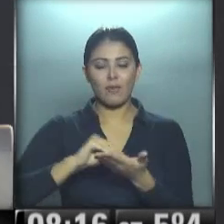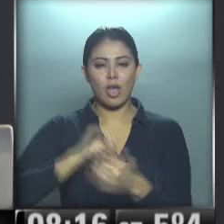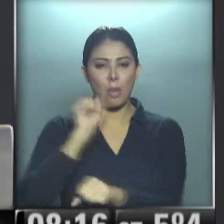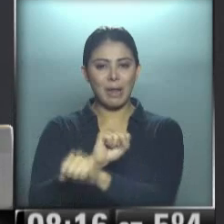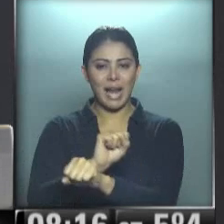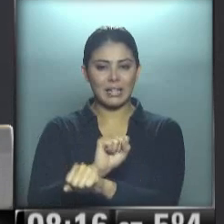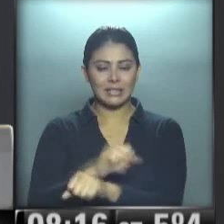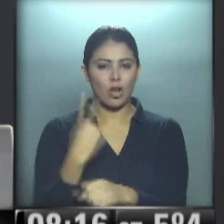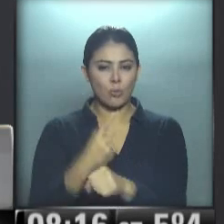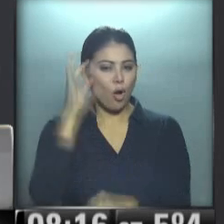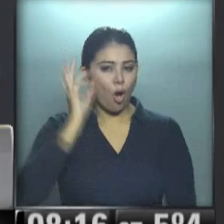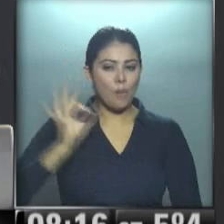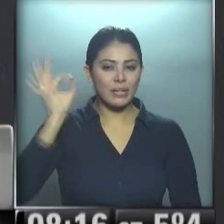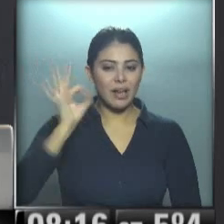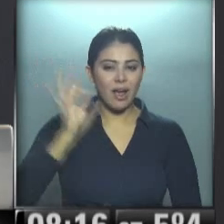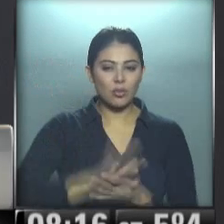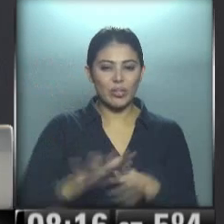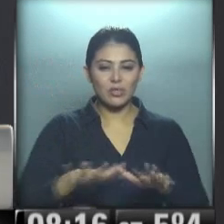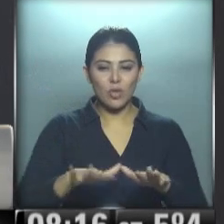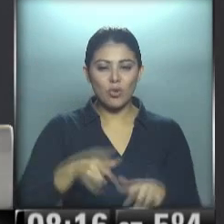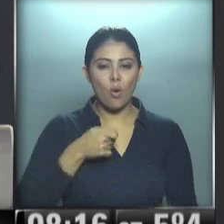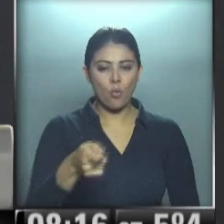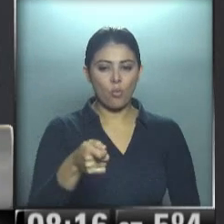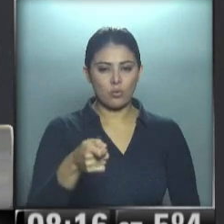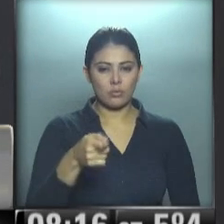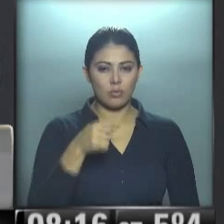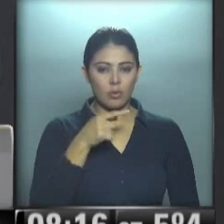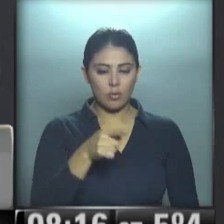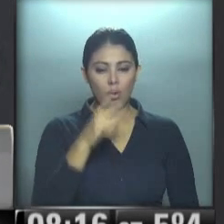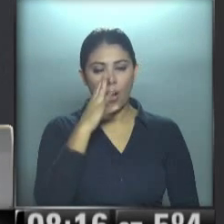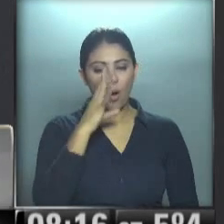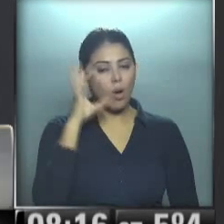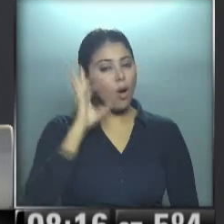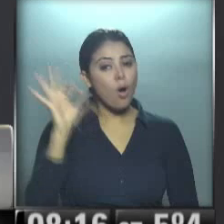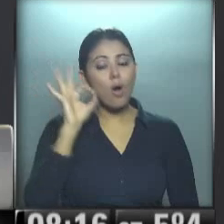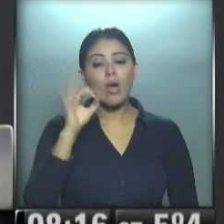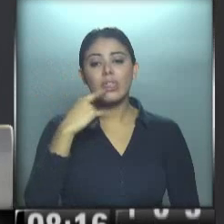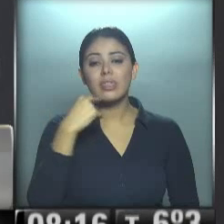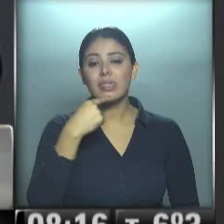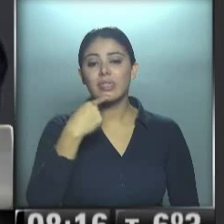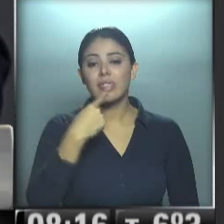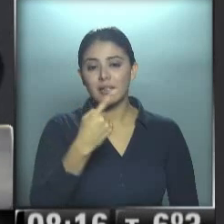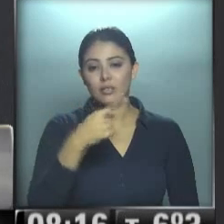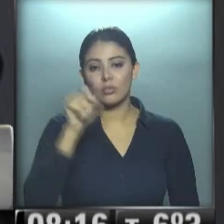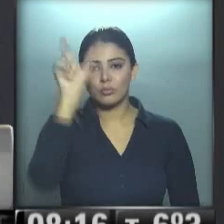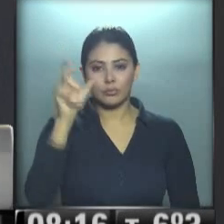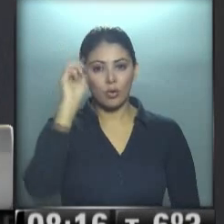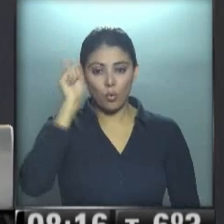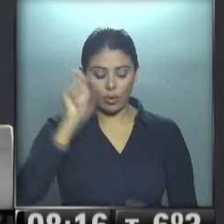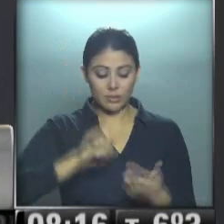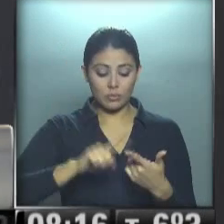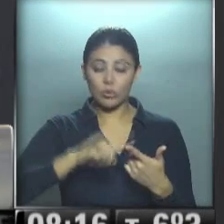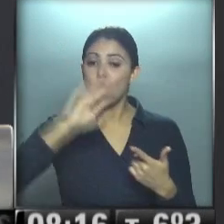para opinar respecto a la situación procesal oa una decisión de un juez en segundo lugar